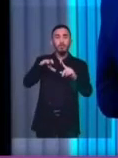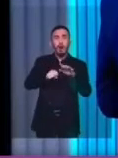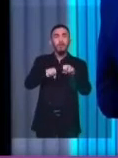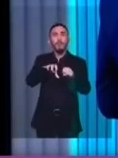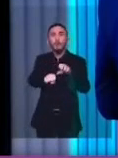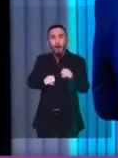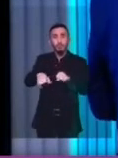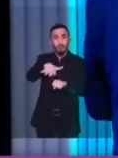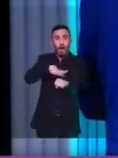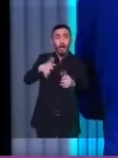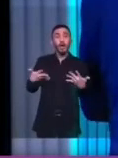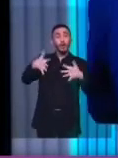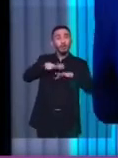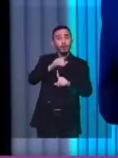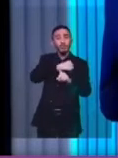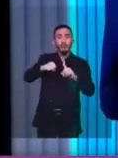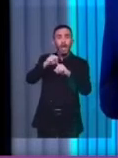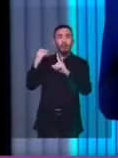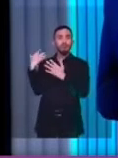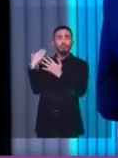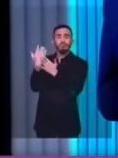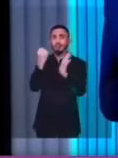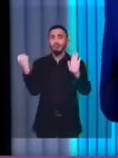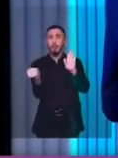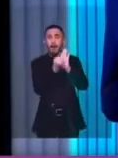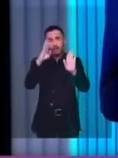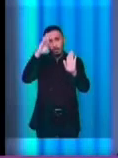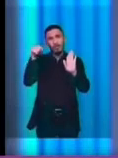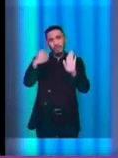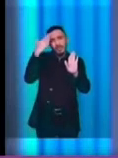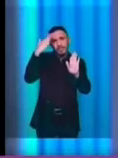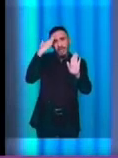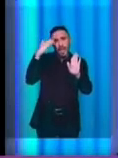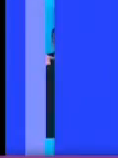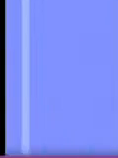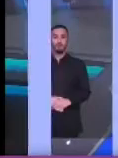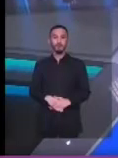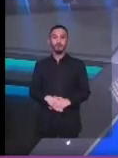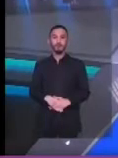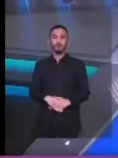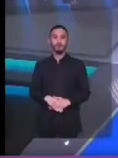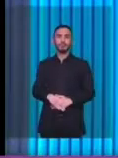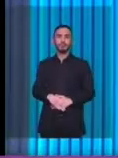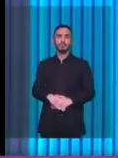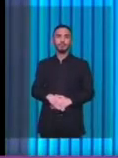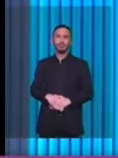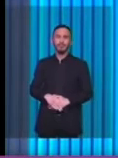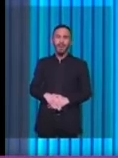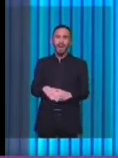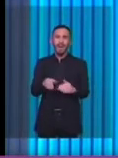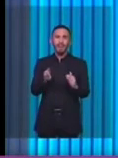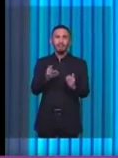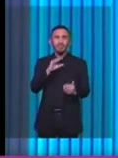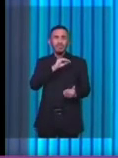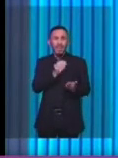estado de los más influyentes en materia electoral. Y como lo decían ustedes, hace unos meses atrás el escenario era uno, y